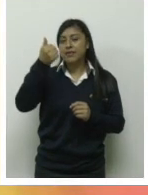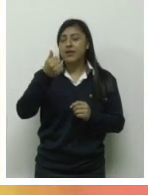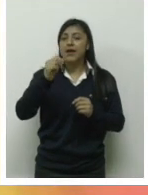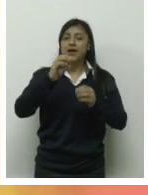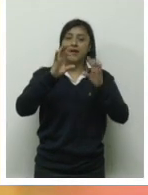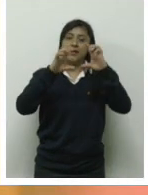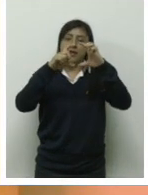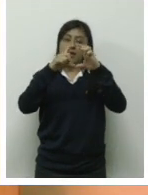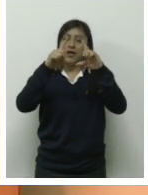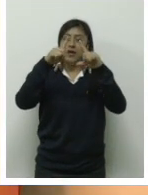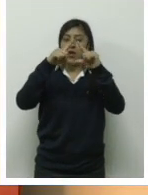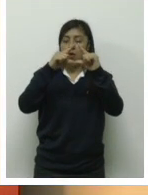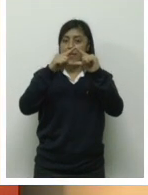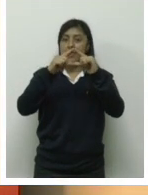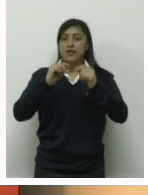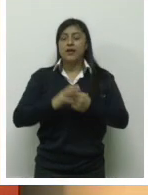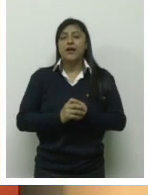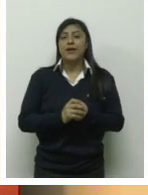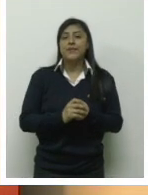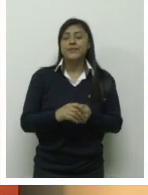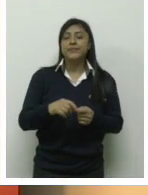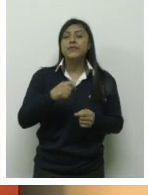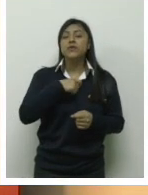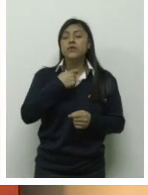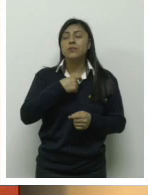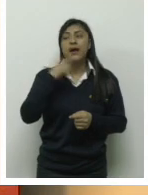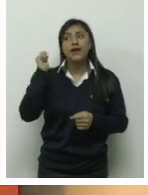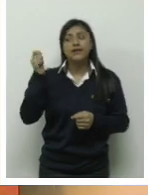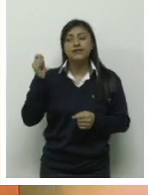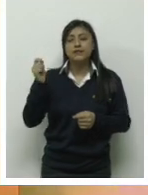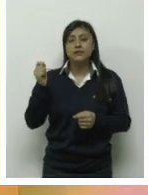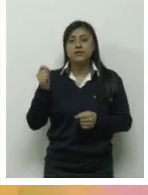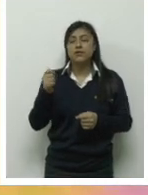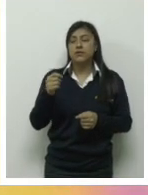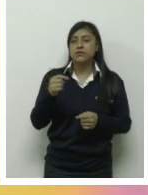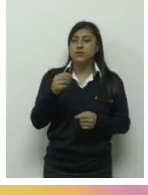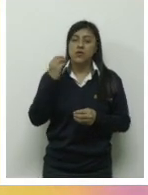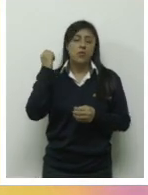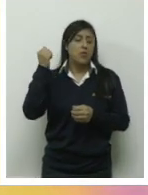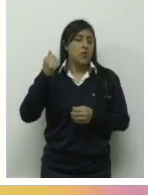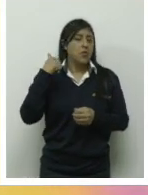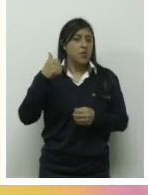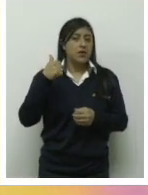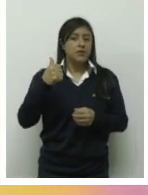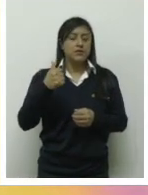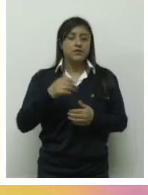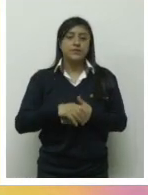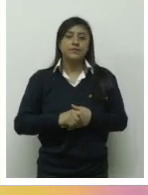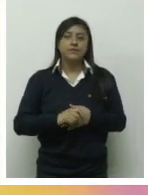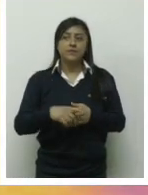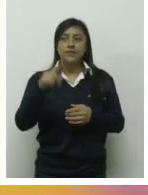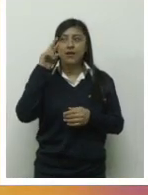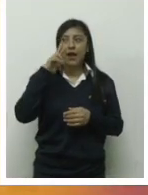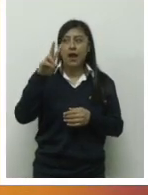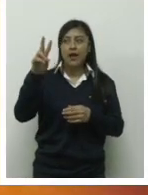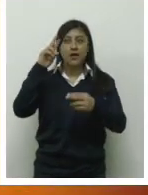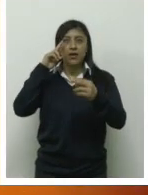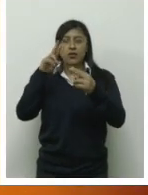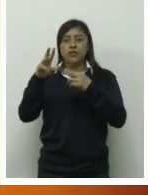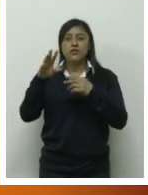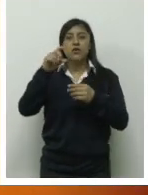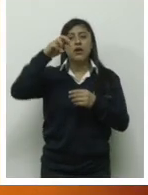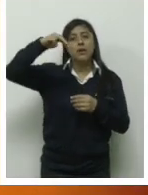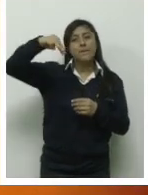a diferencia del estilo narrativo y figurativo de los grandes maestros de la época. Su obra sobresale en el campo de la pintura. De